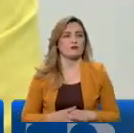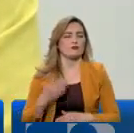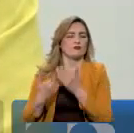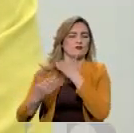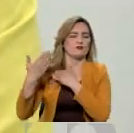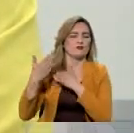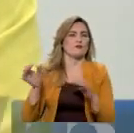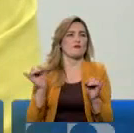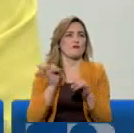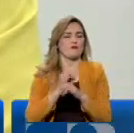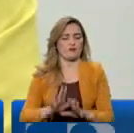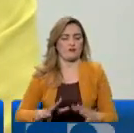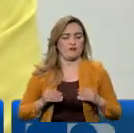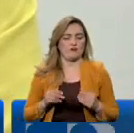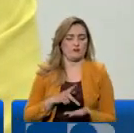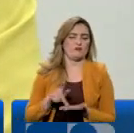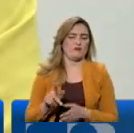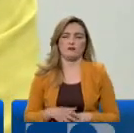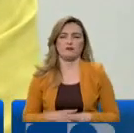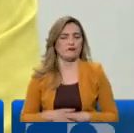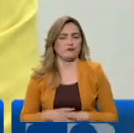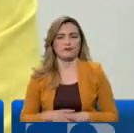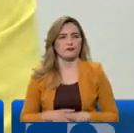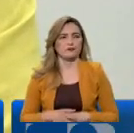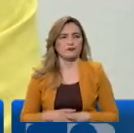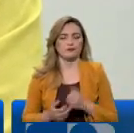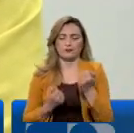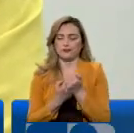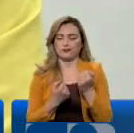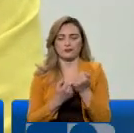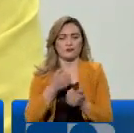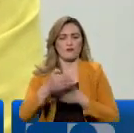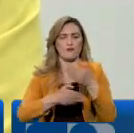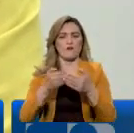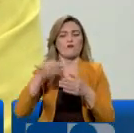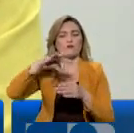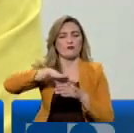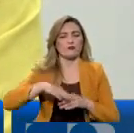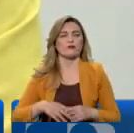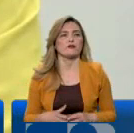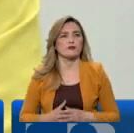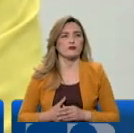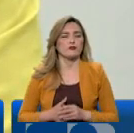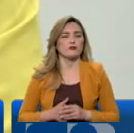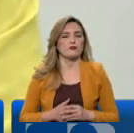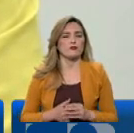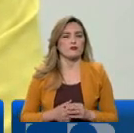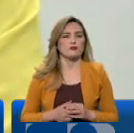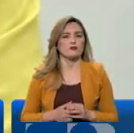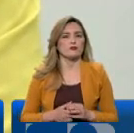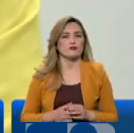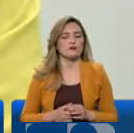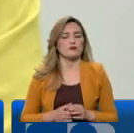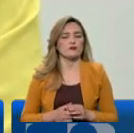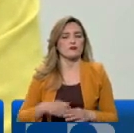casos que el instituto asumiría todos los costos como un aporte al proceso electoral. Estos recursos son